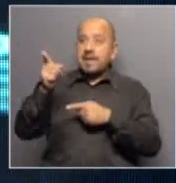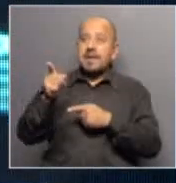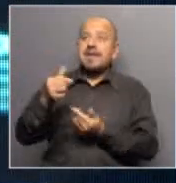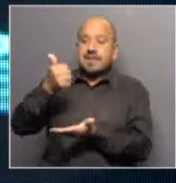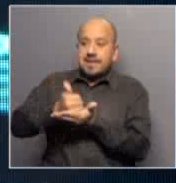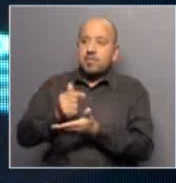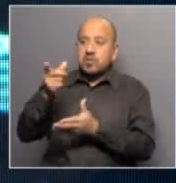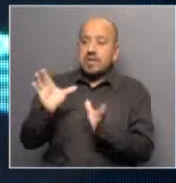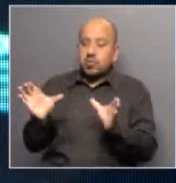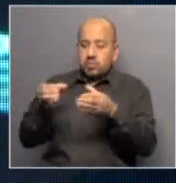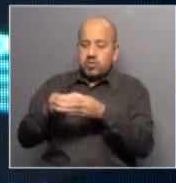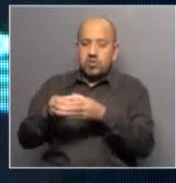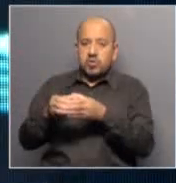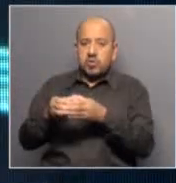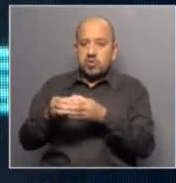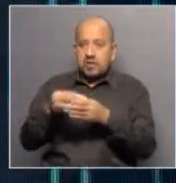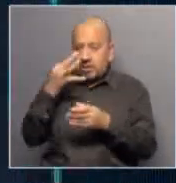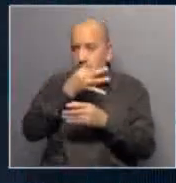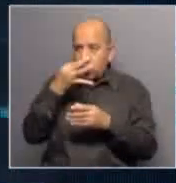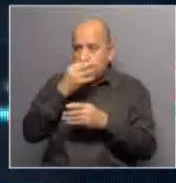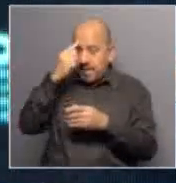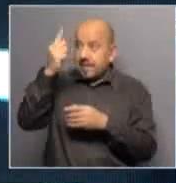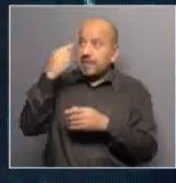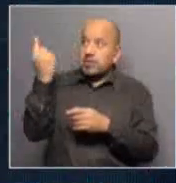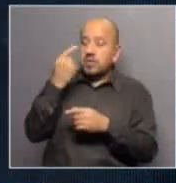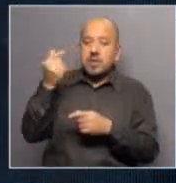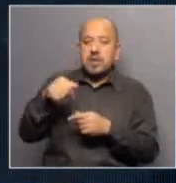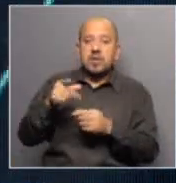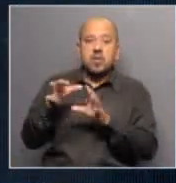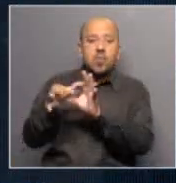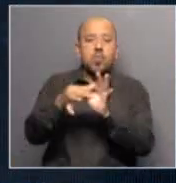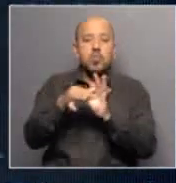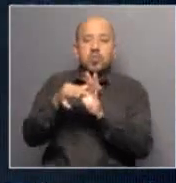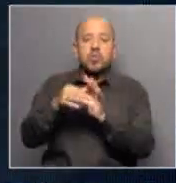en varios temas, en intentar con la Unión Europea